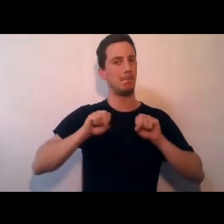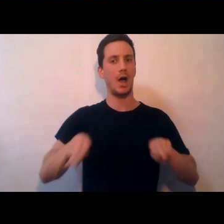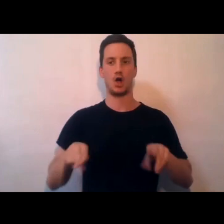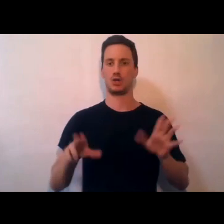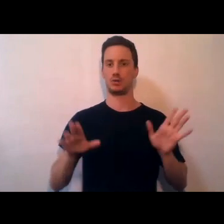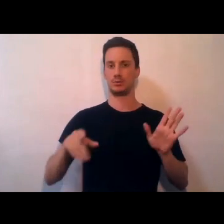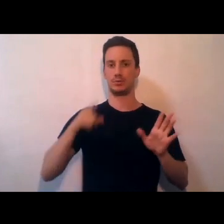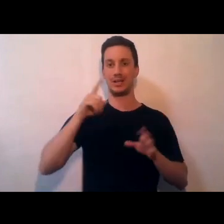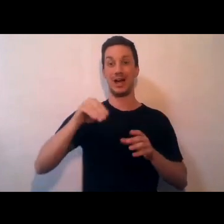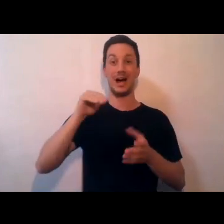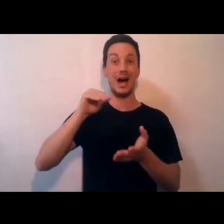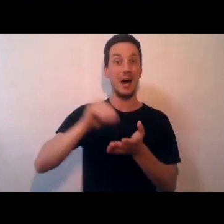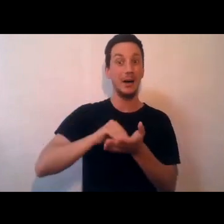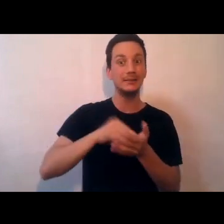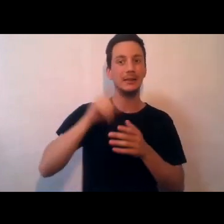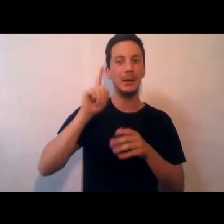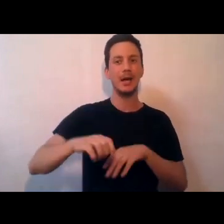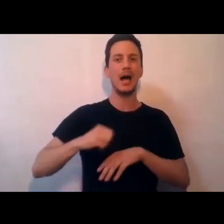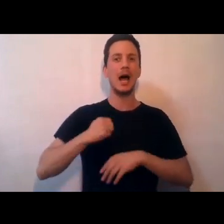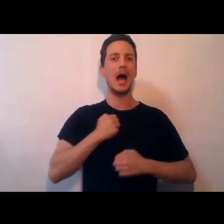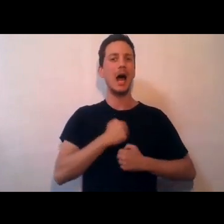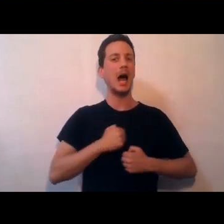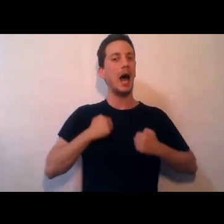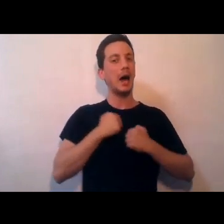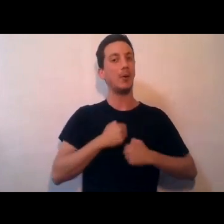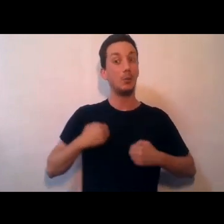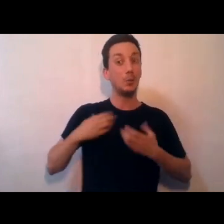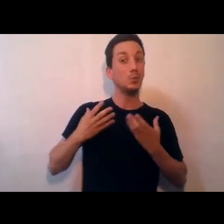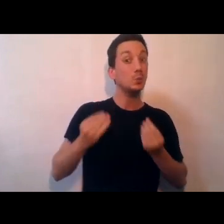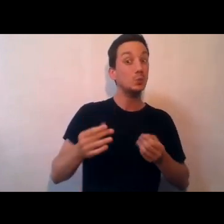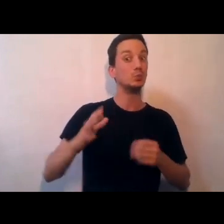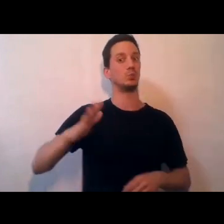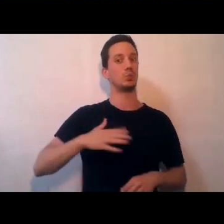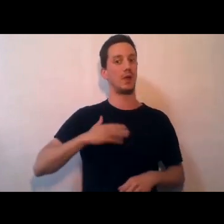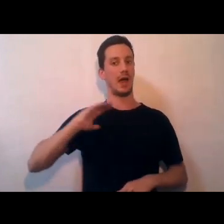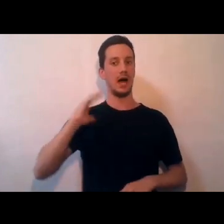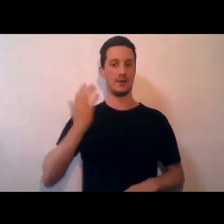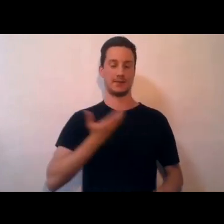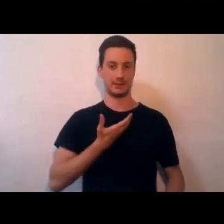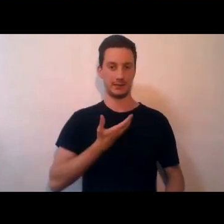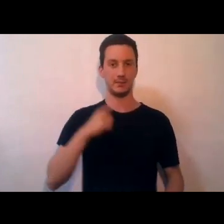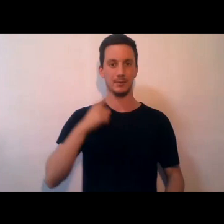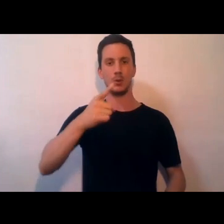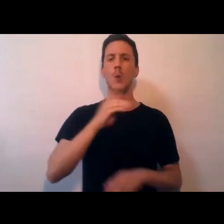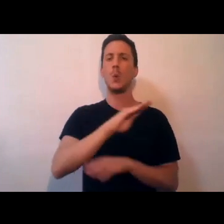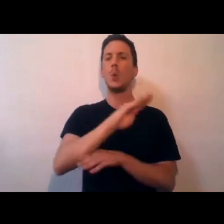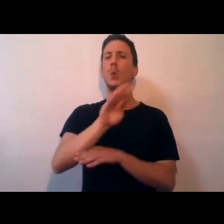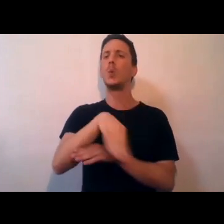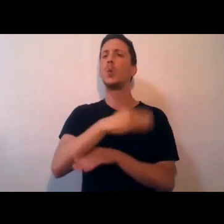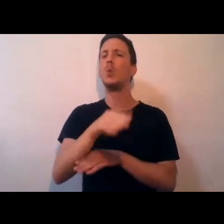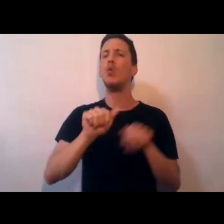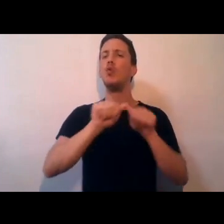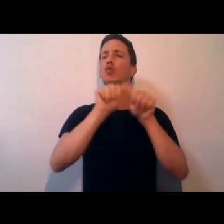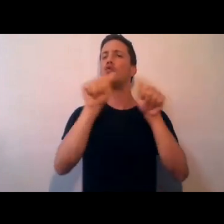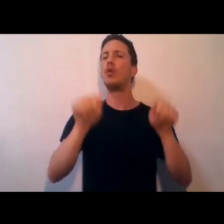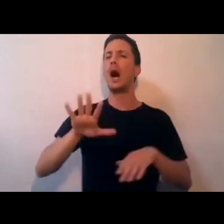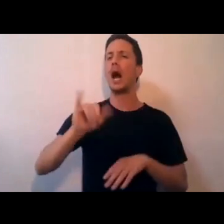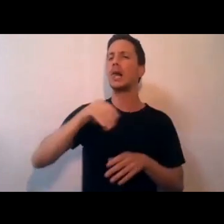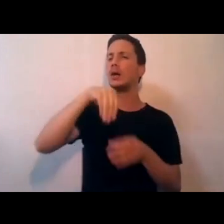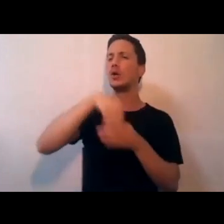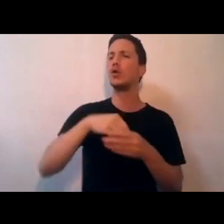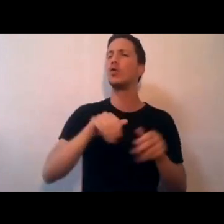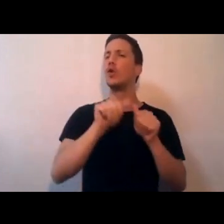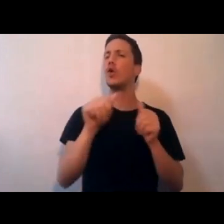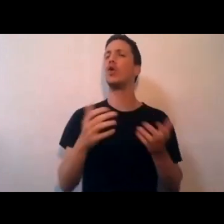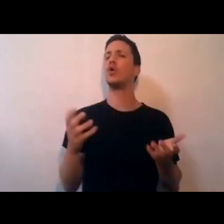jabones agresivos. Entonces, ¿cuál es el cuidado diario básico de un niño con dermatitis atópica? El baño. ¿Debe bañarse